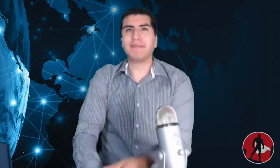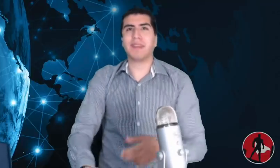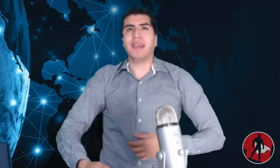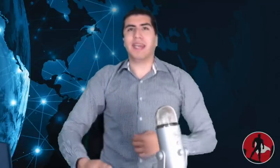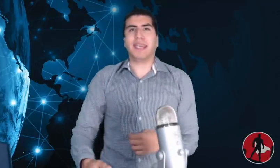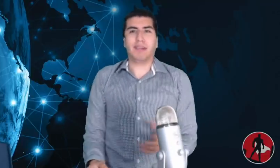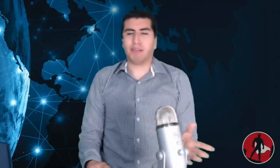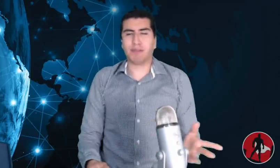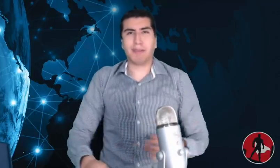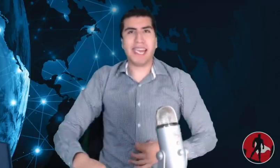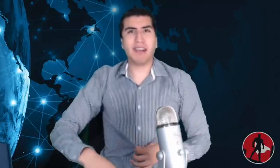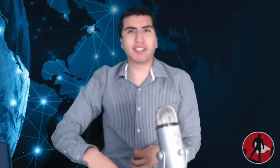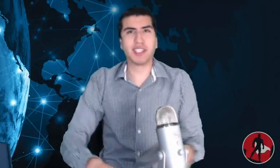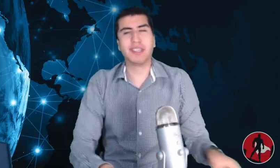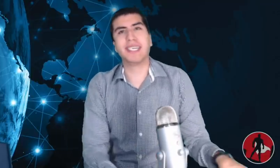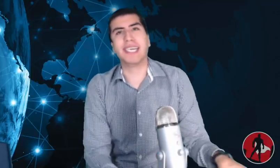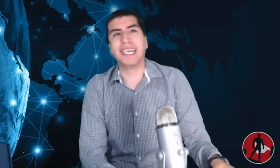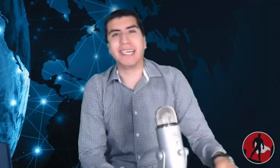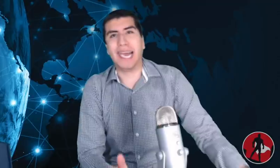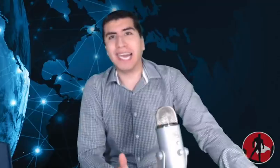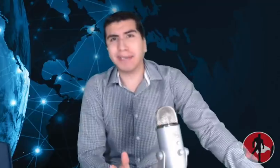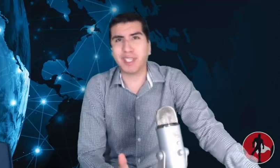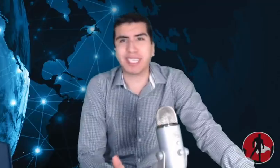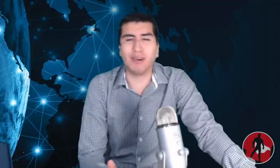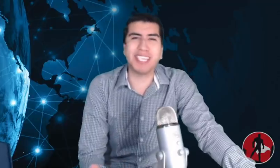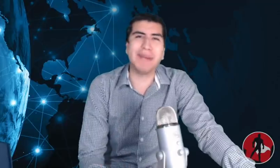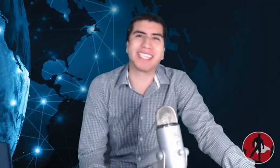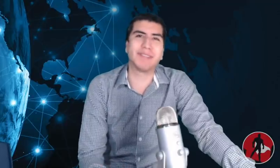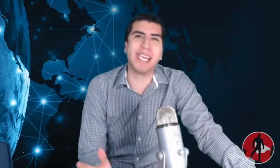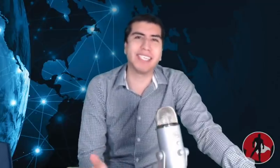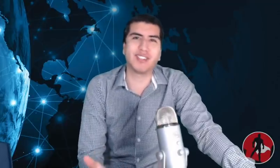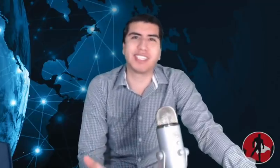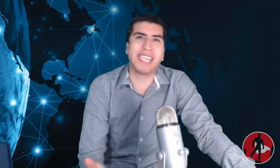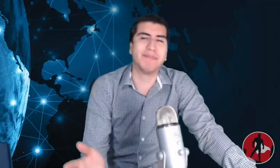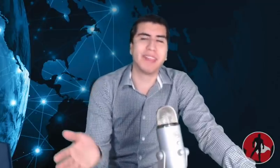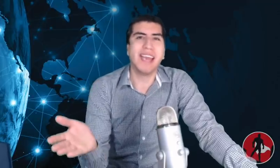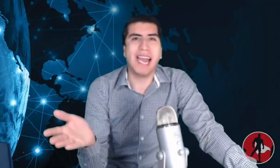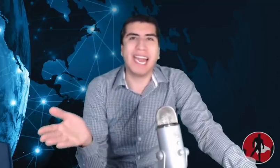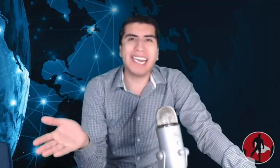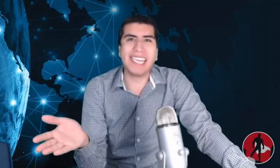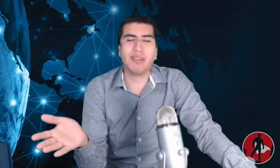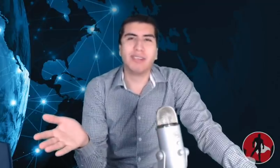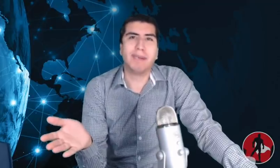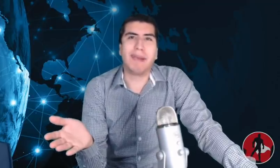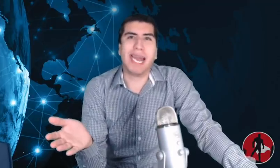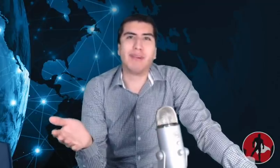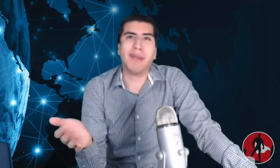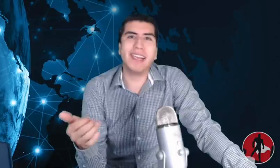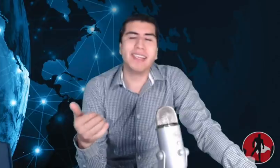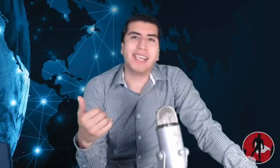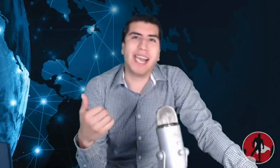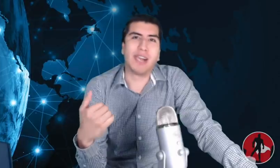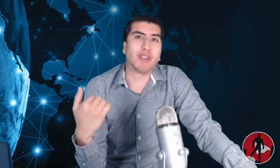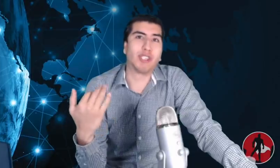presidente. Los puso parejos y Anaya, pues, otra vez de esto se está agarrando para